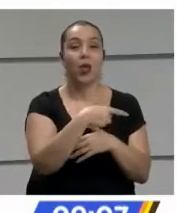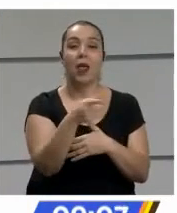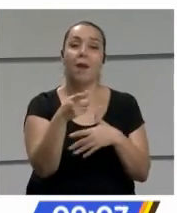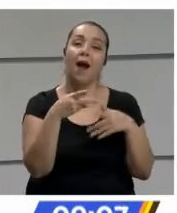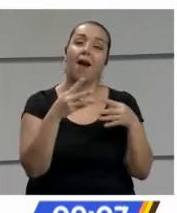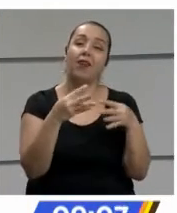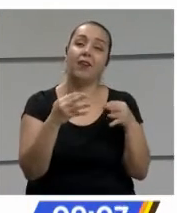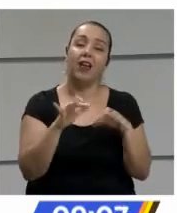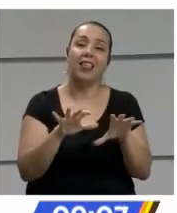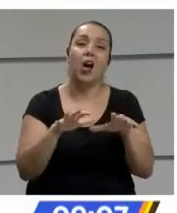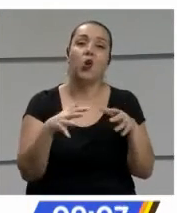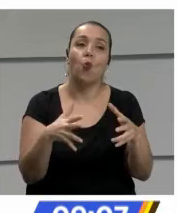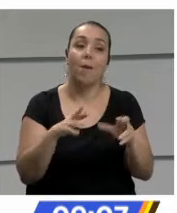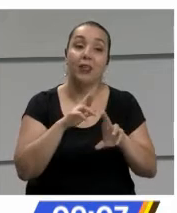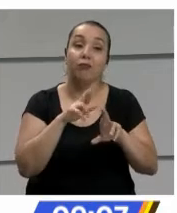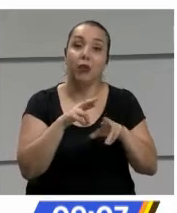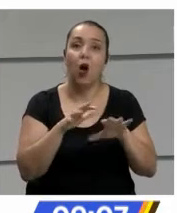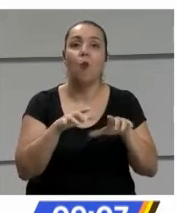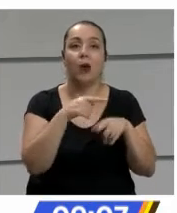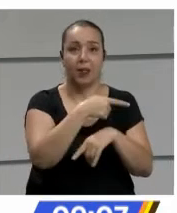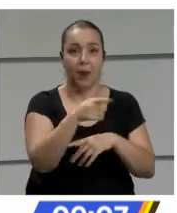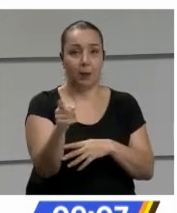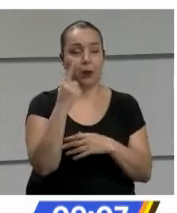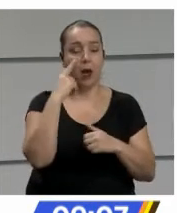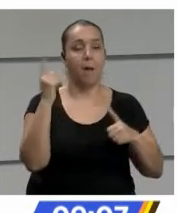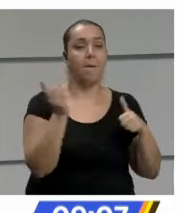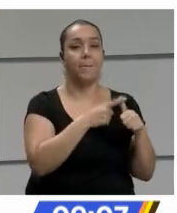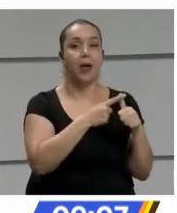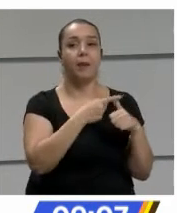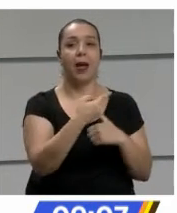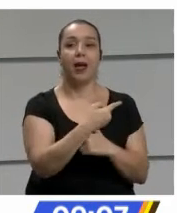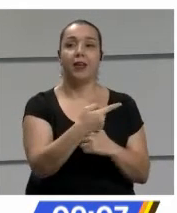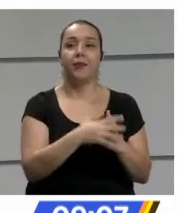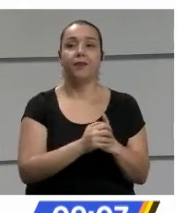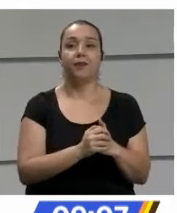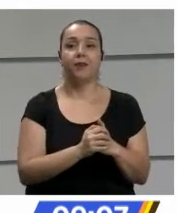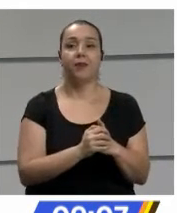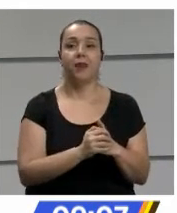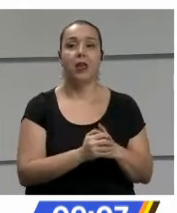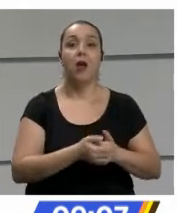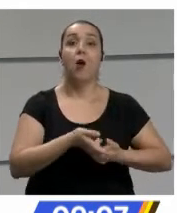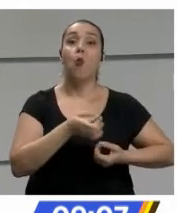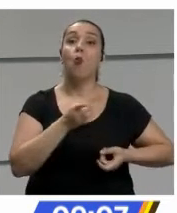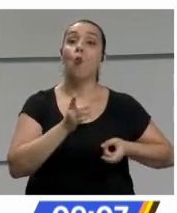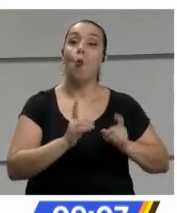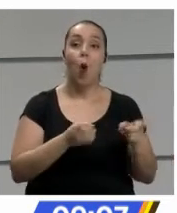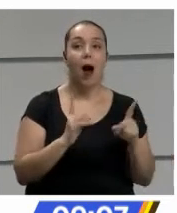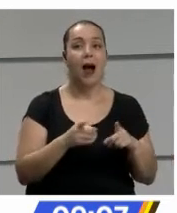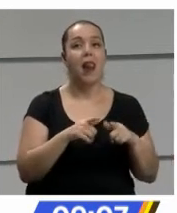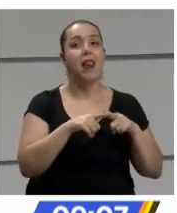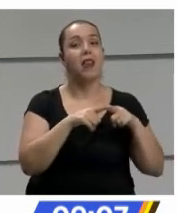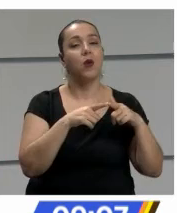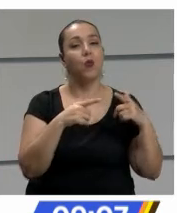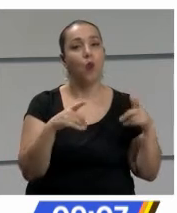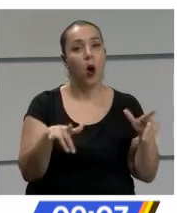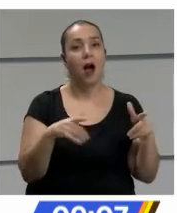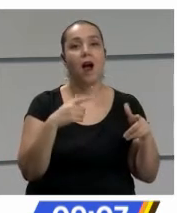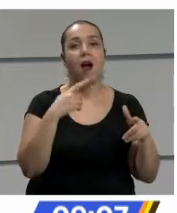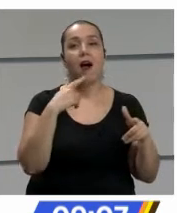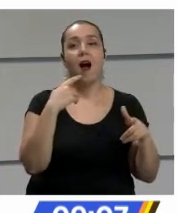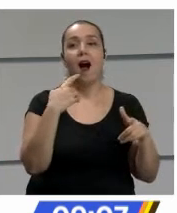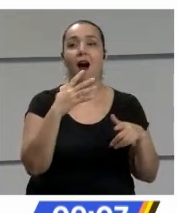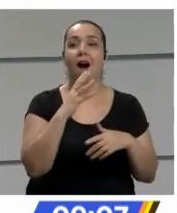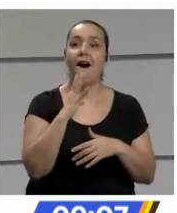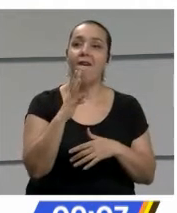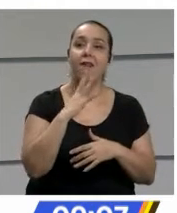de dar con las respuestas. Vamos a ver la primera. Ahí está. ¿Cuál es un lenguaje